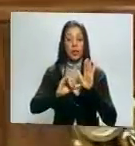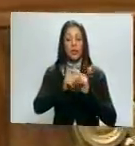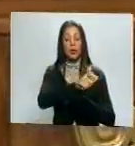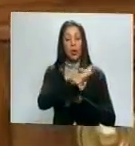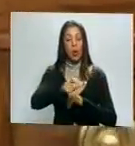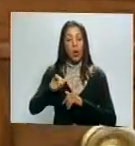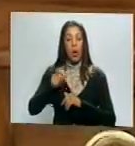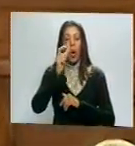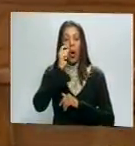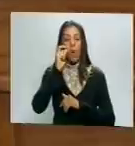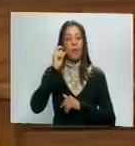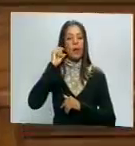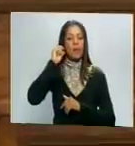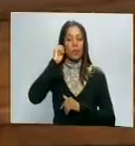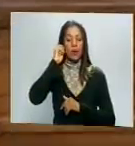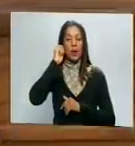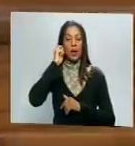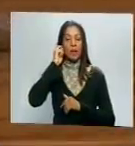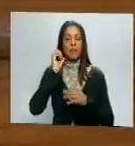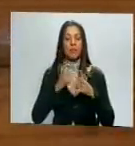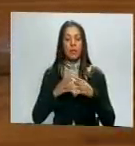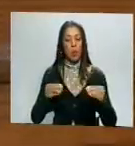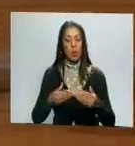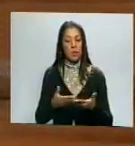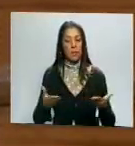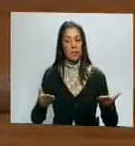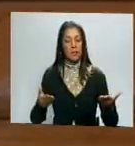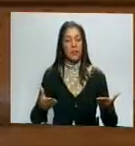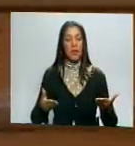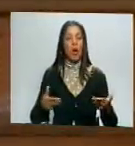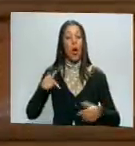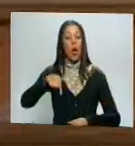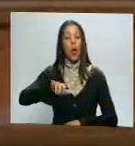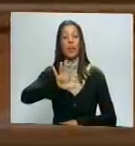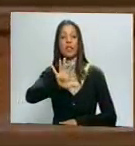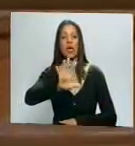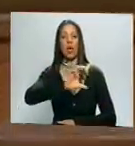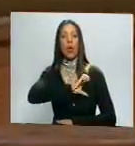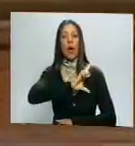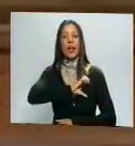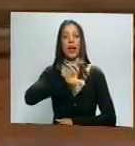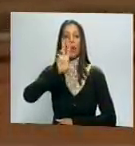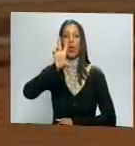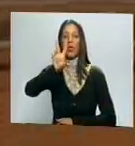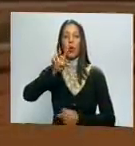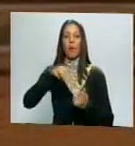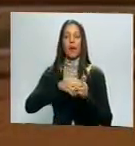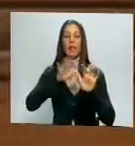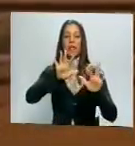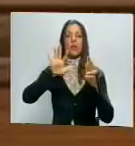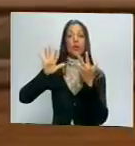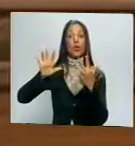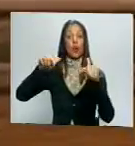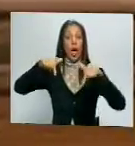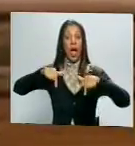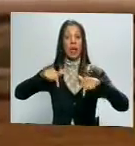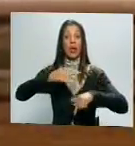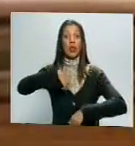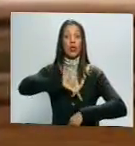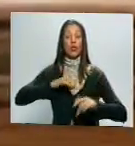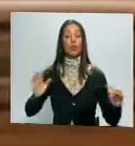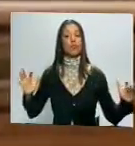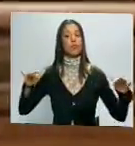constituyentes y señores constituyentes. Bueno, hoy 5 de enero de 2018, aquí estamos y